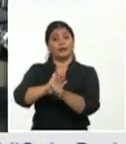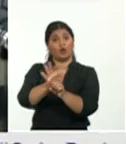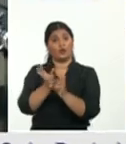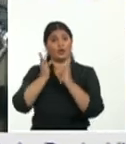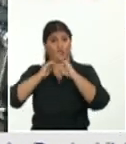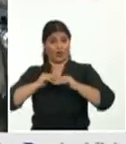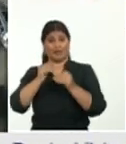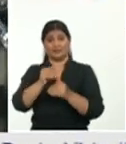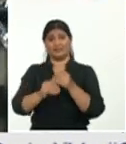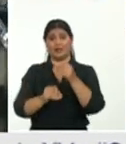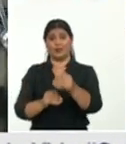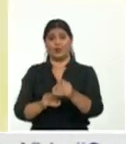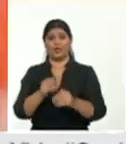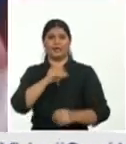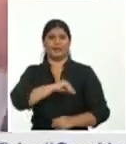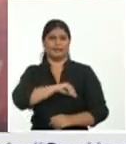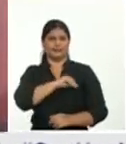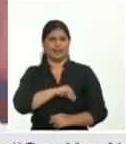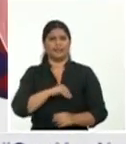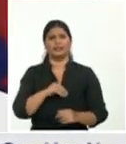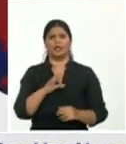nuestras salas de rehabilitación integral.